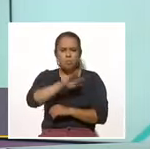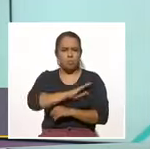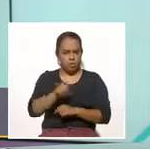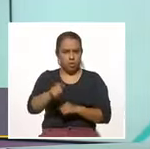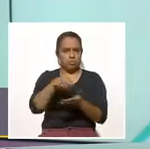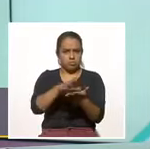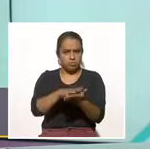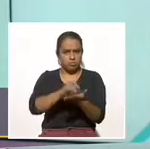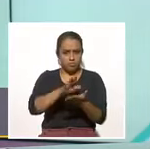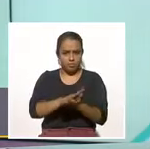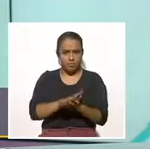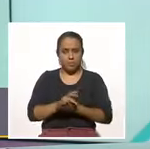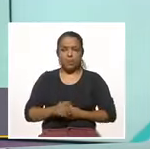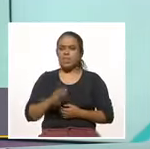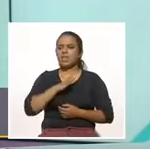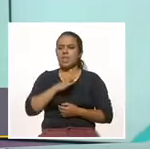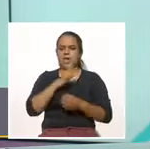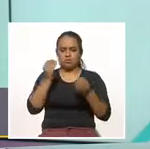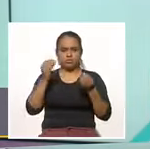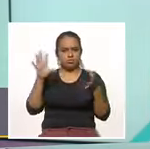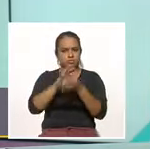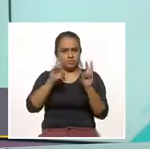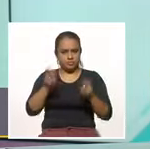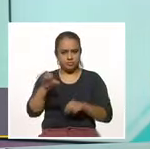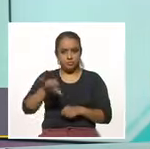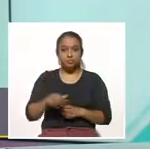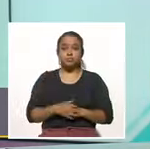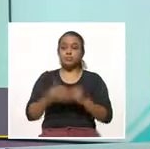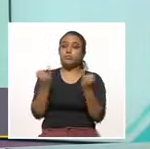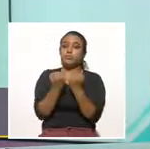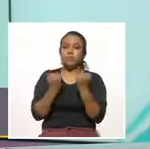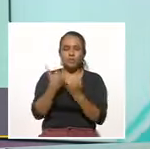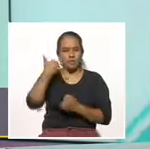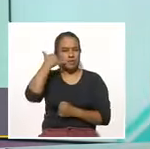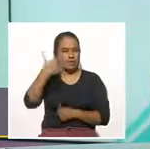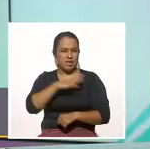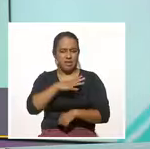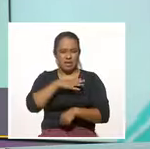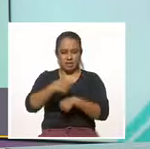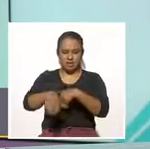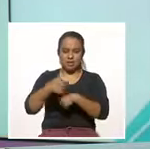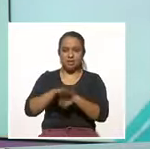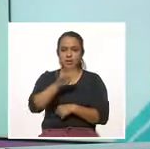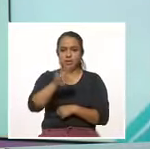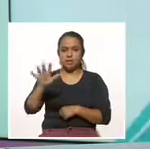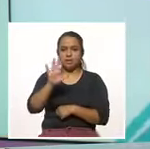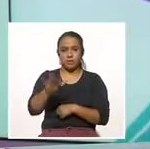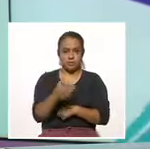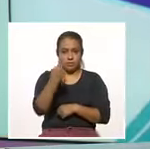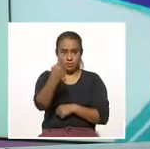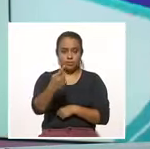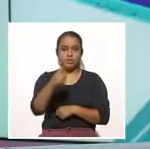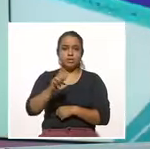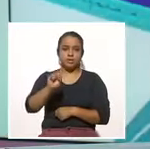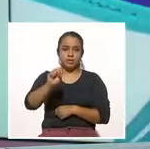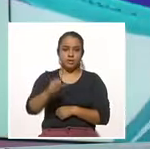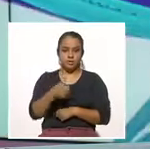con respecto a nuestro programa, por supuesto. Y también tenemos la línea telefónica, que es el